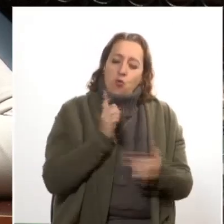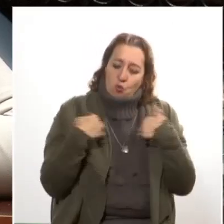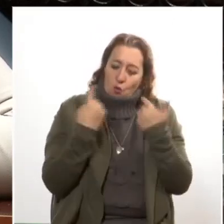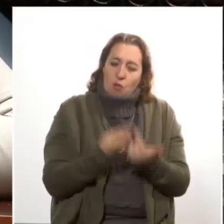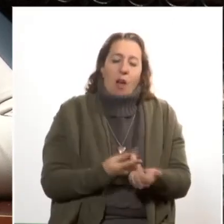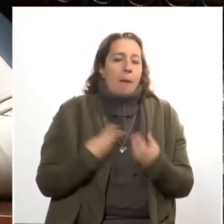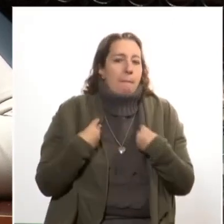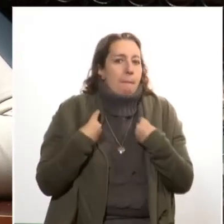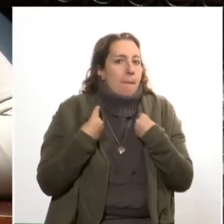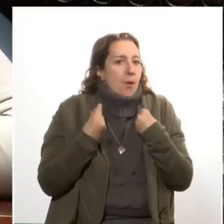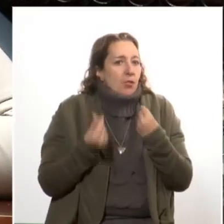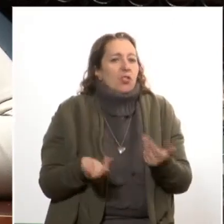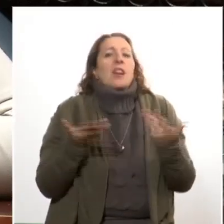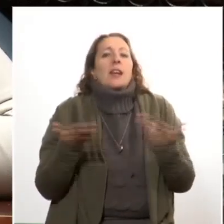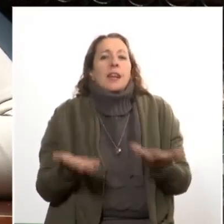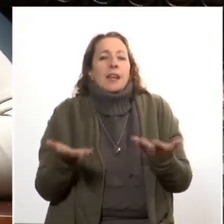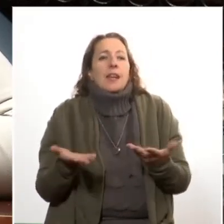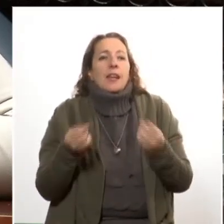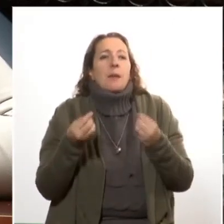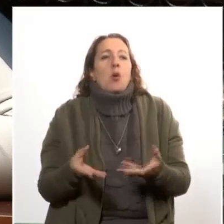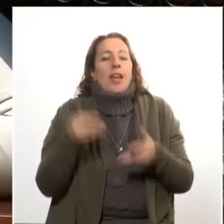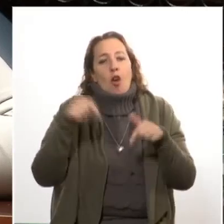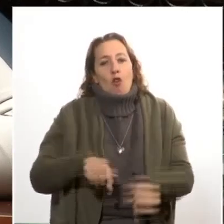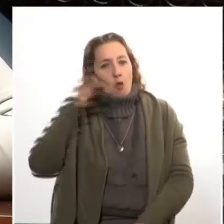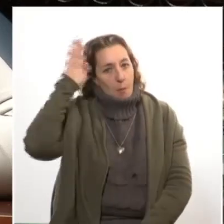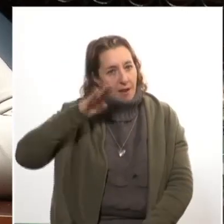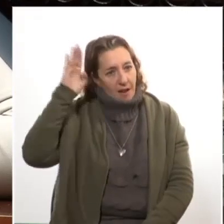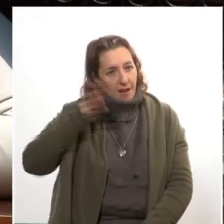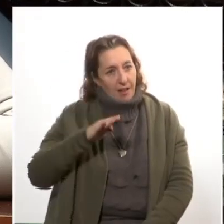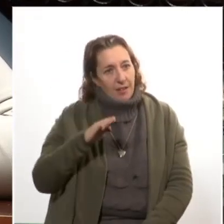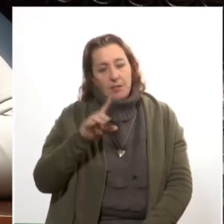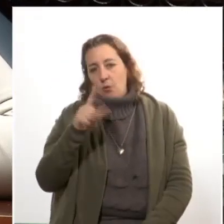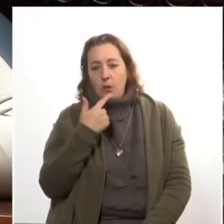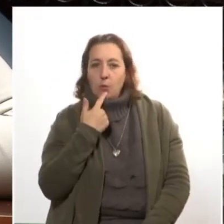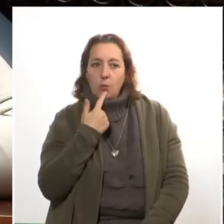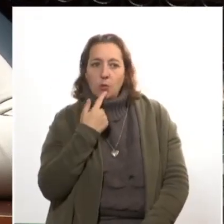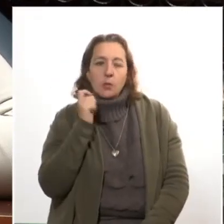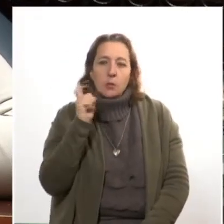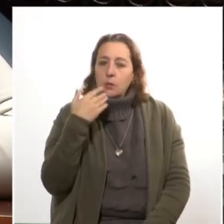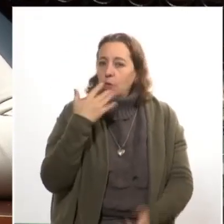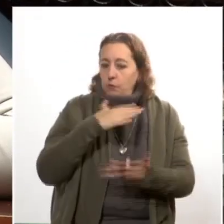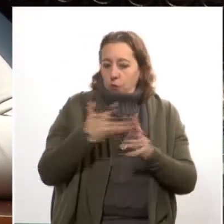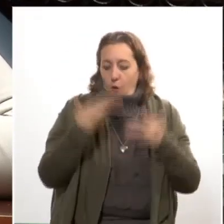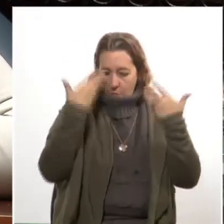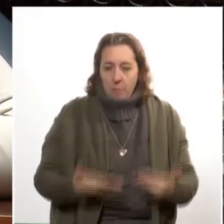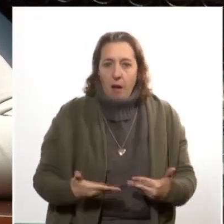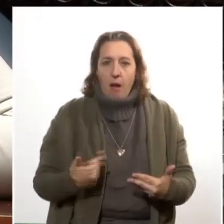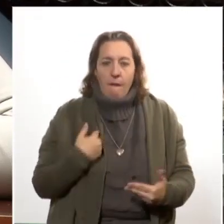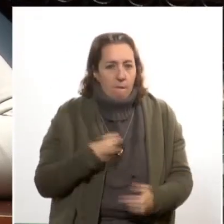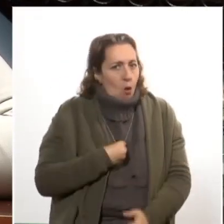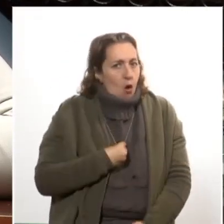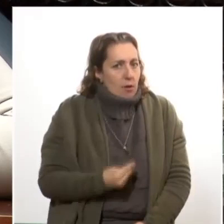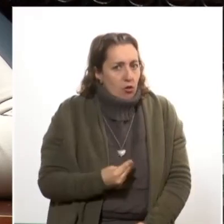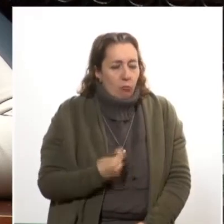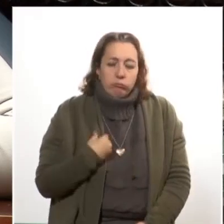conmueve? Y es en definitiva el motivo hoy de nuestro homenaje. Sin duda, su temple, su vocación y